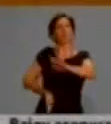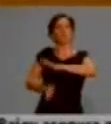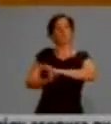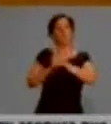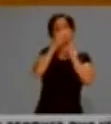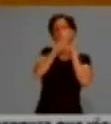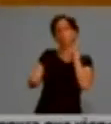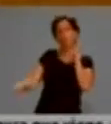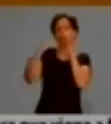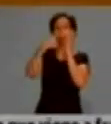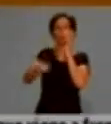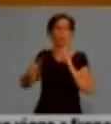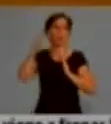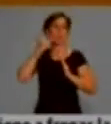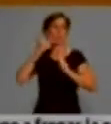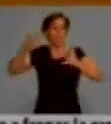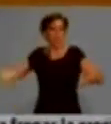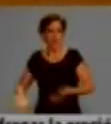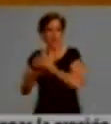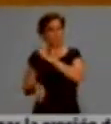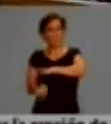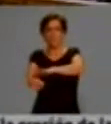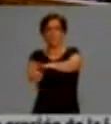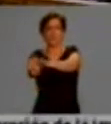de ánimo.